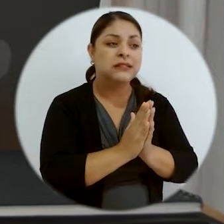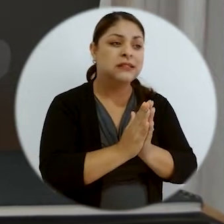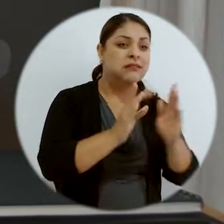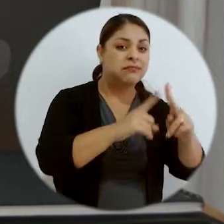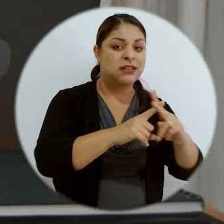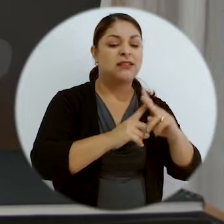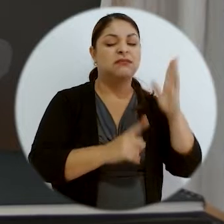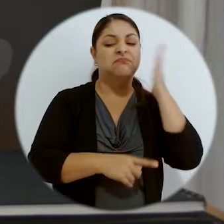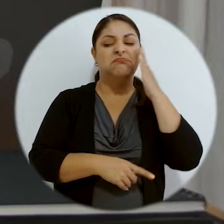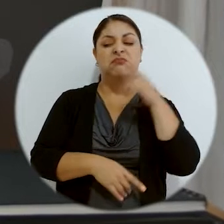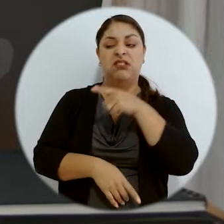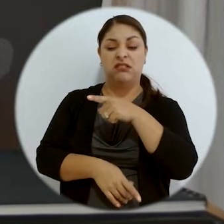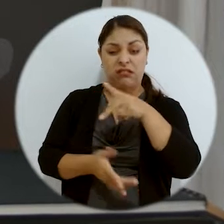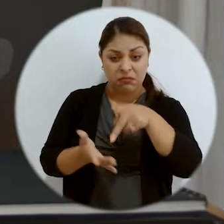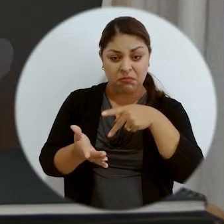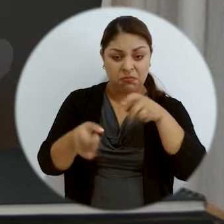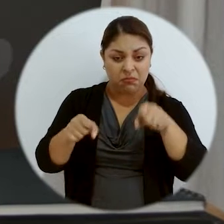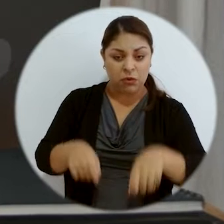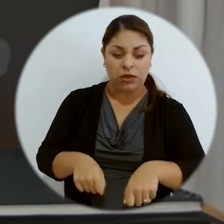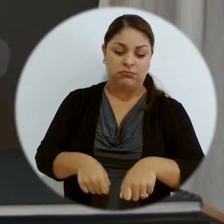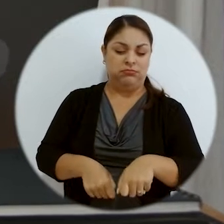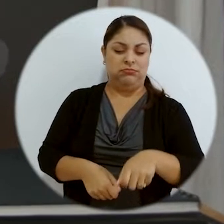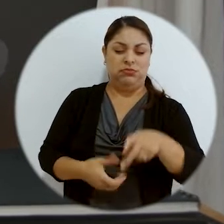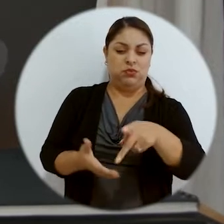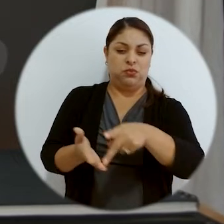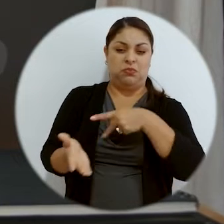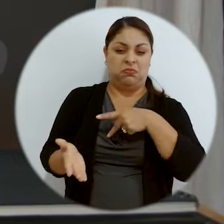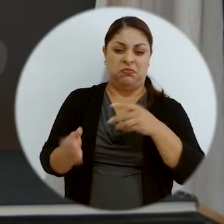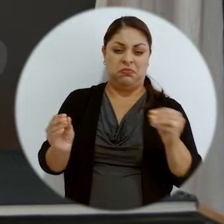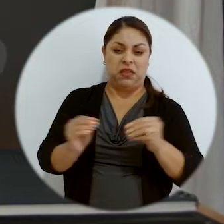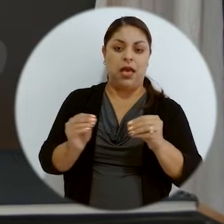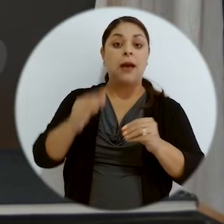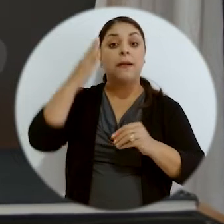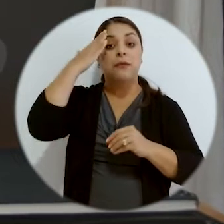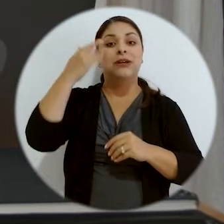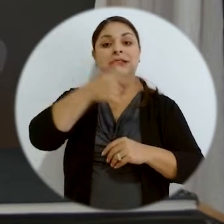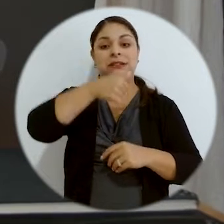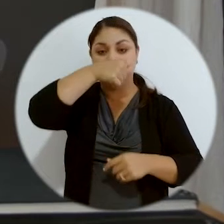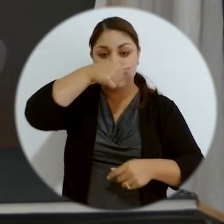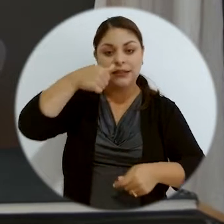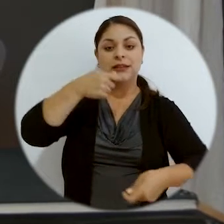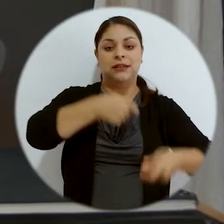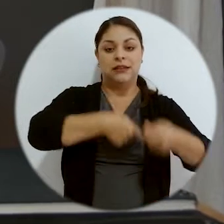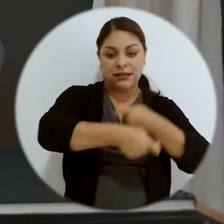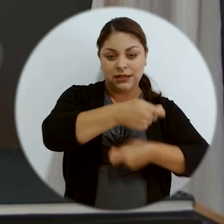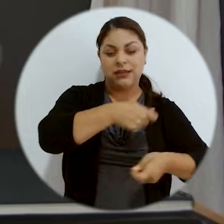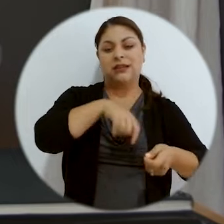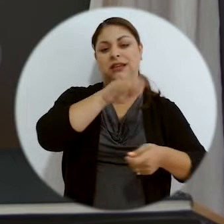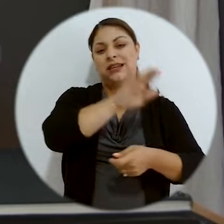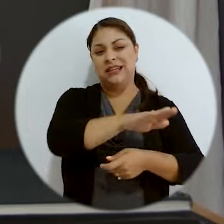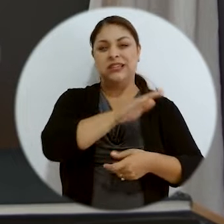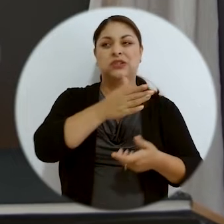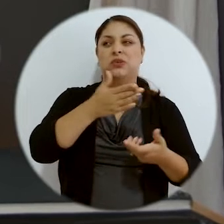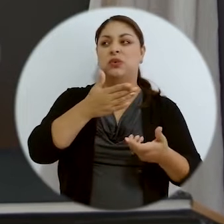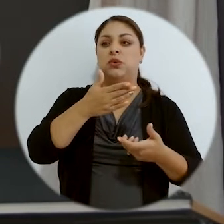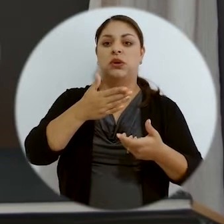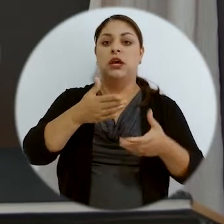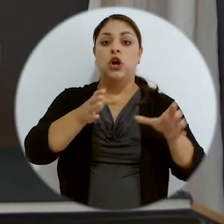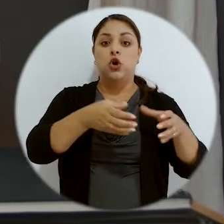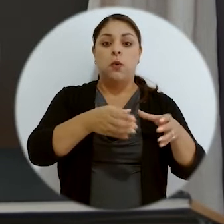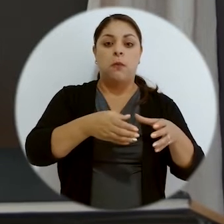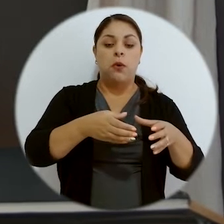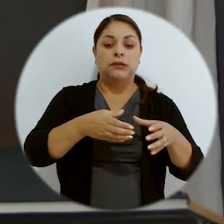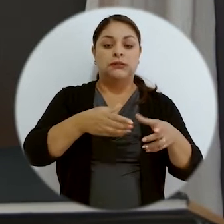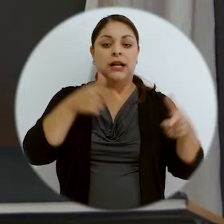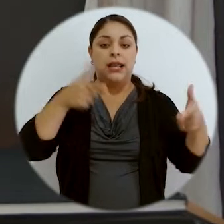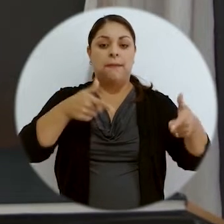mercado del gota a gota, de esta nueva modalidad de la narcodelincuencia, de los grupos del crimen organizado, ya ellos saben que